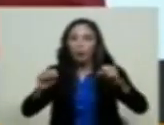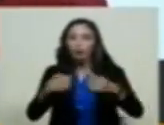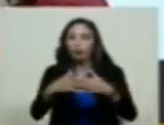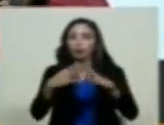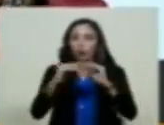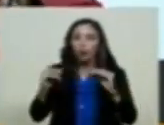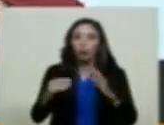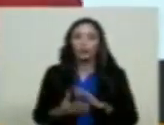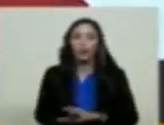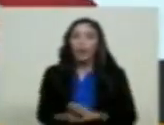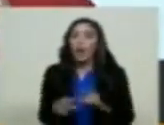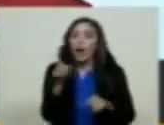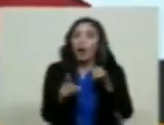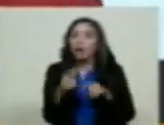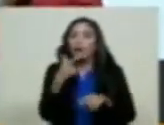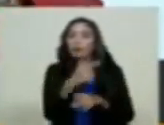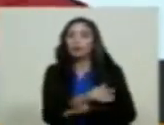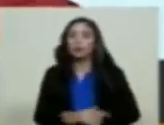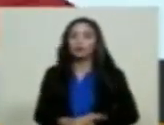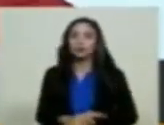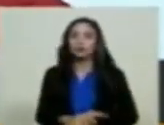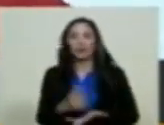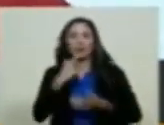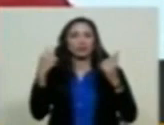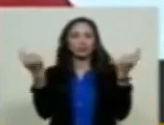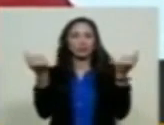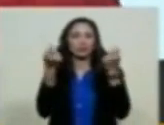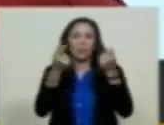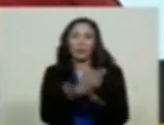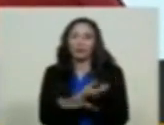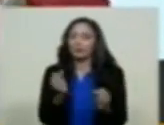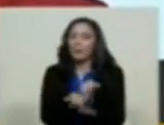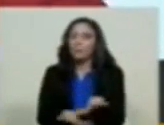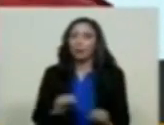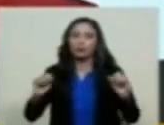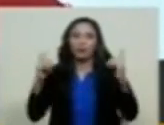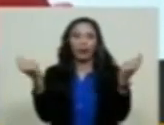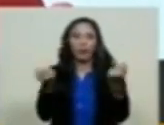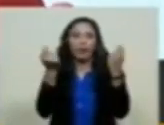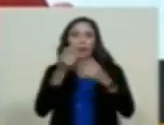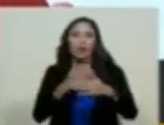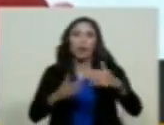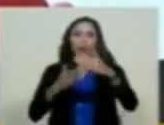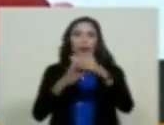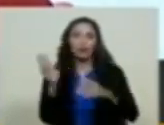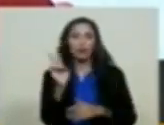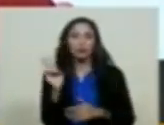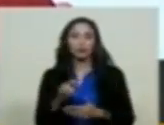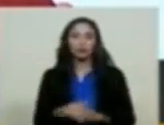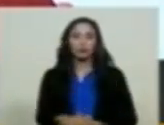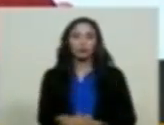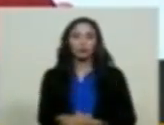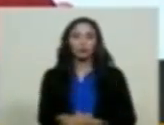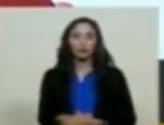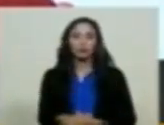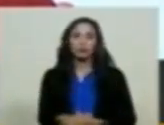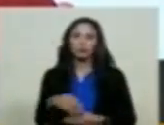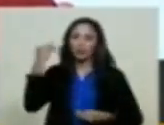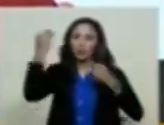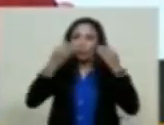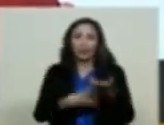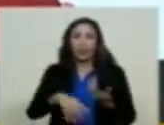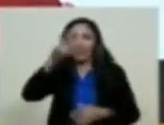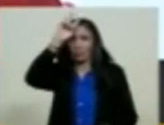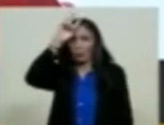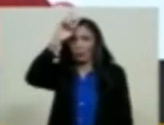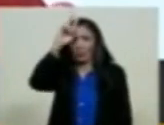Y les hacen un paquete. Hay que ver lo que es la campaña contra Venezuela. Yo la califico de